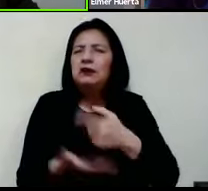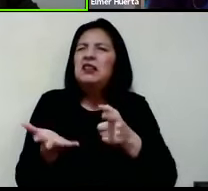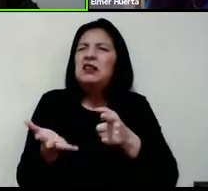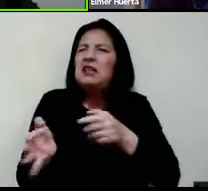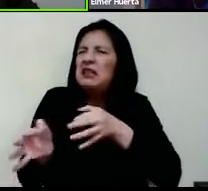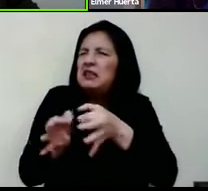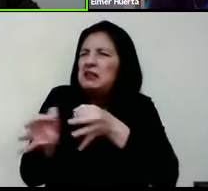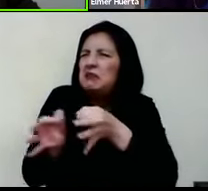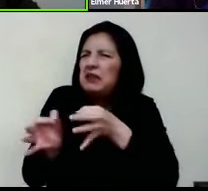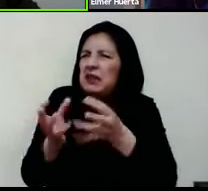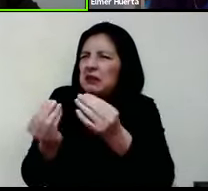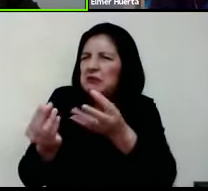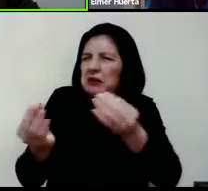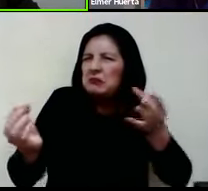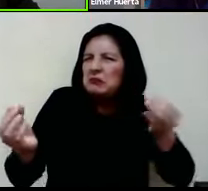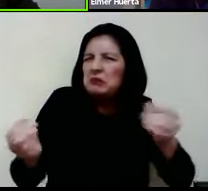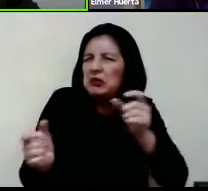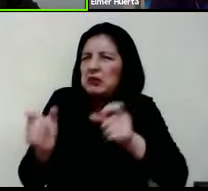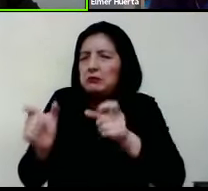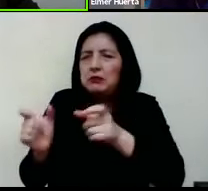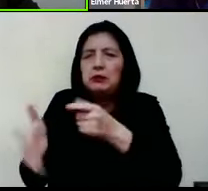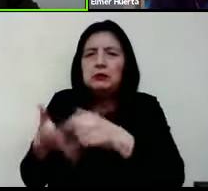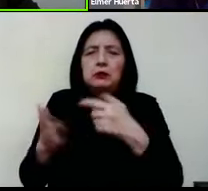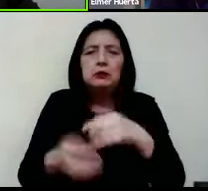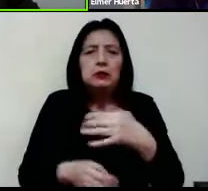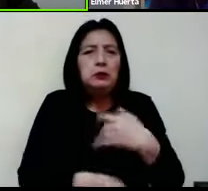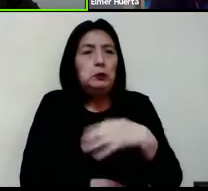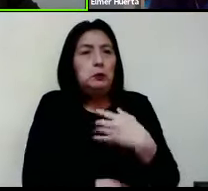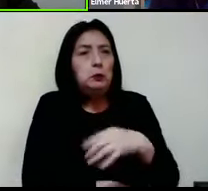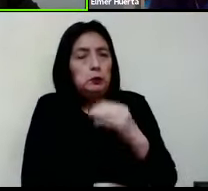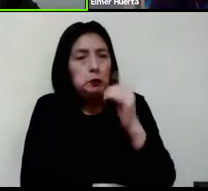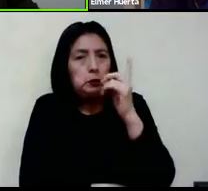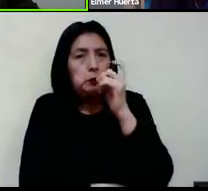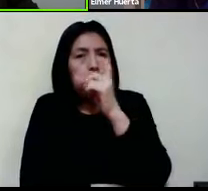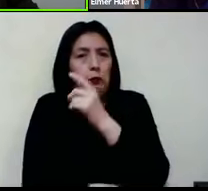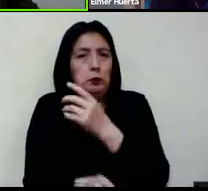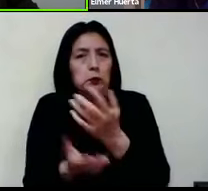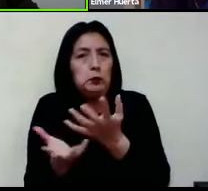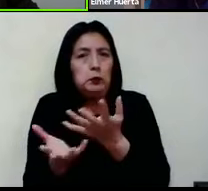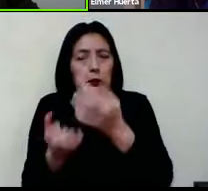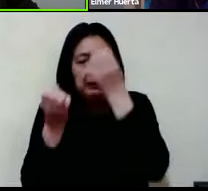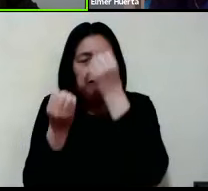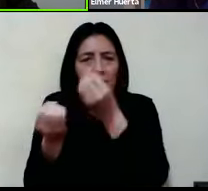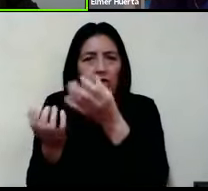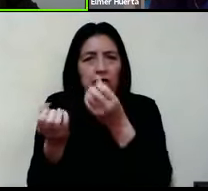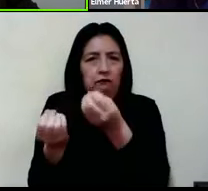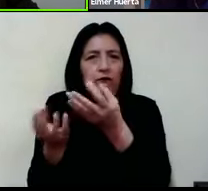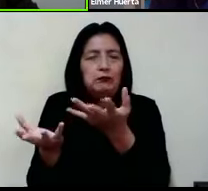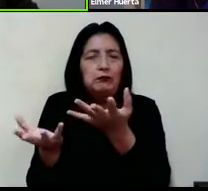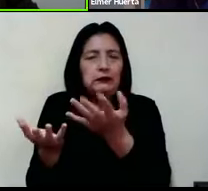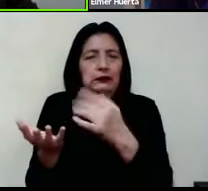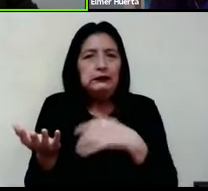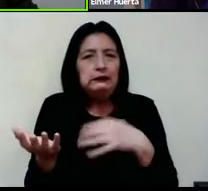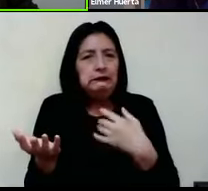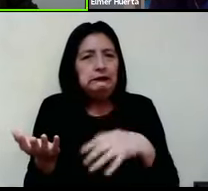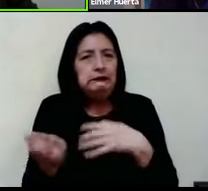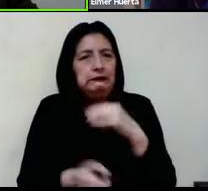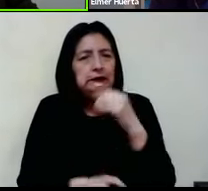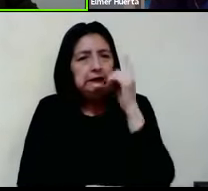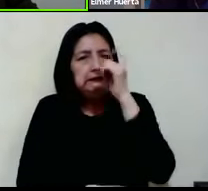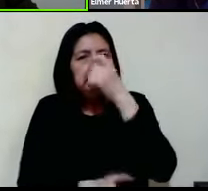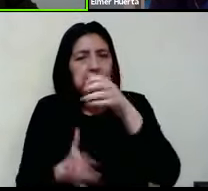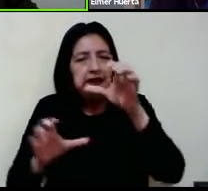grandes mayorías y complicada la información críptica,